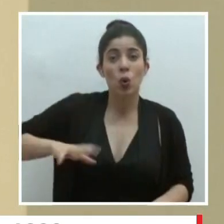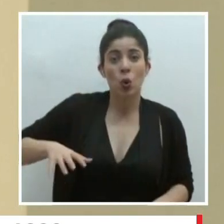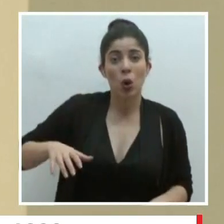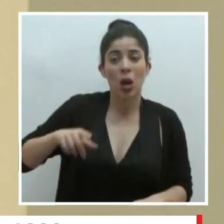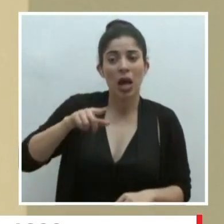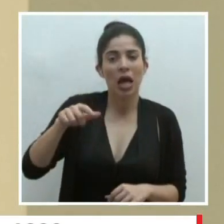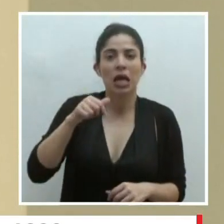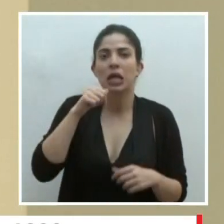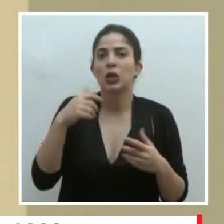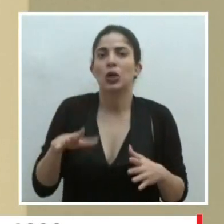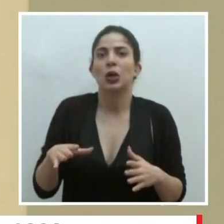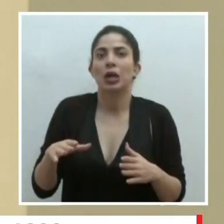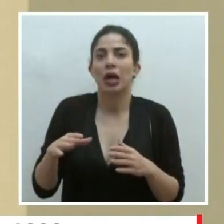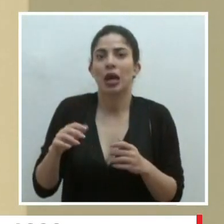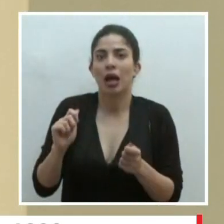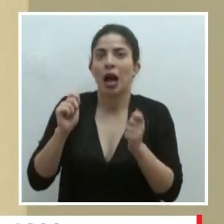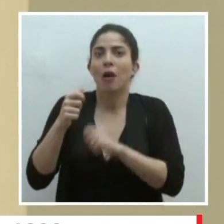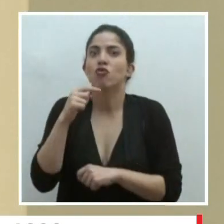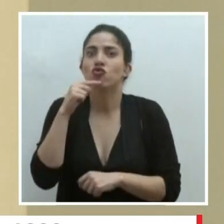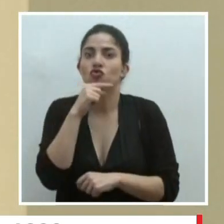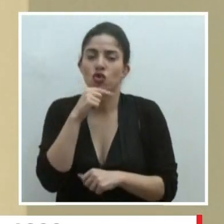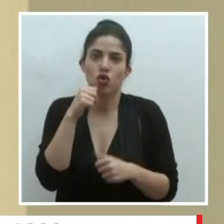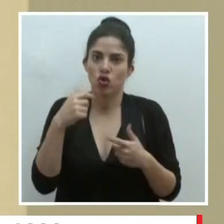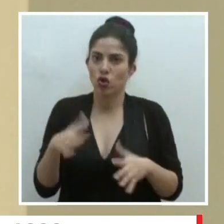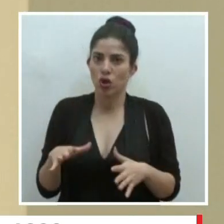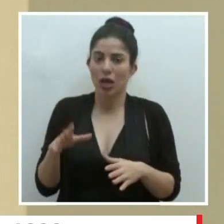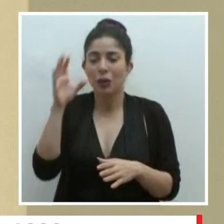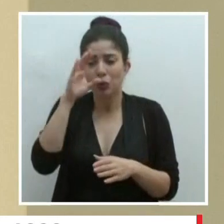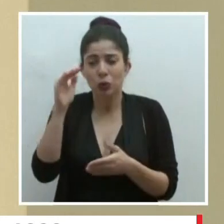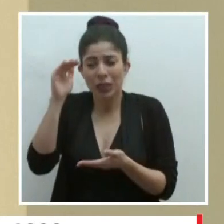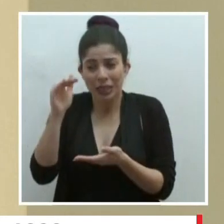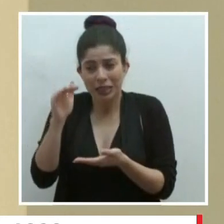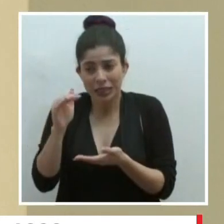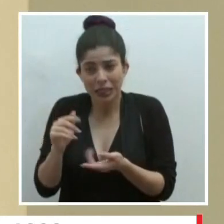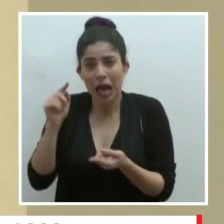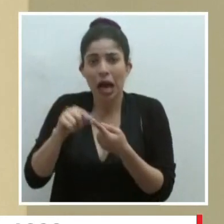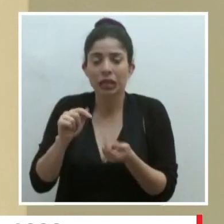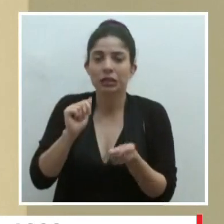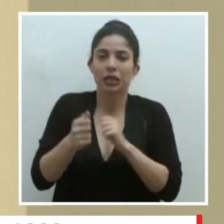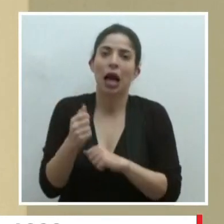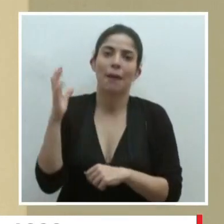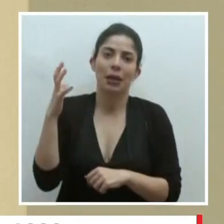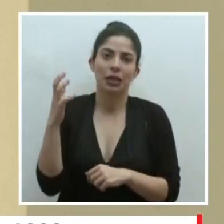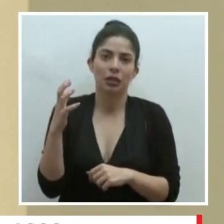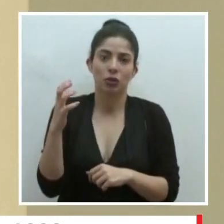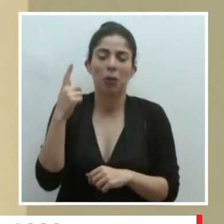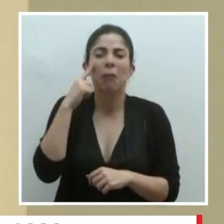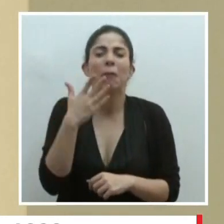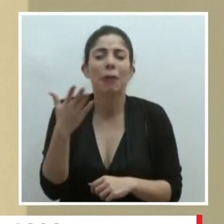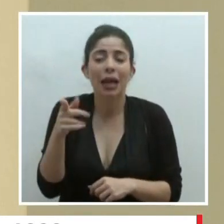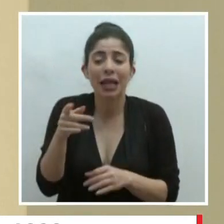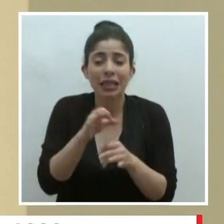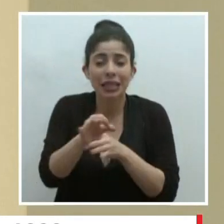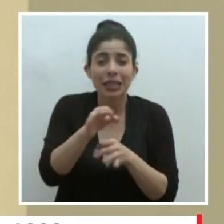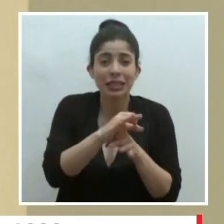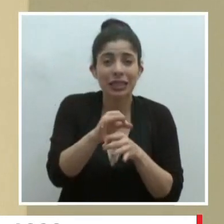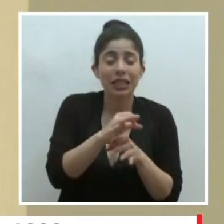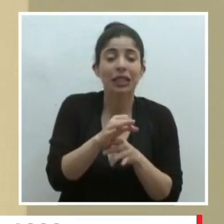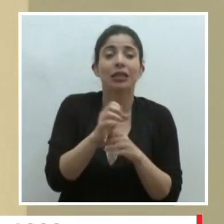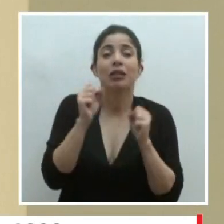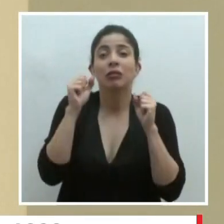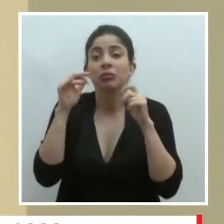no progresen a rojo, sino más bien poder devolverlos a amarillo, para que esos distritos de atracción